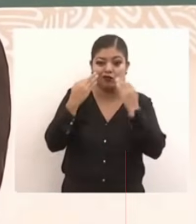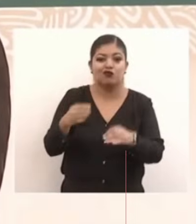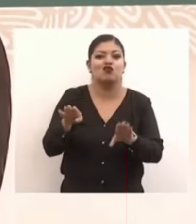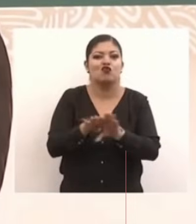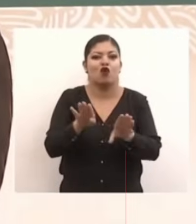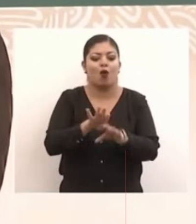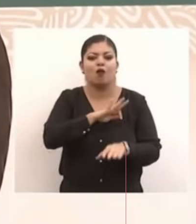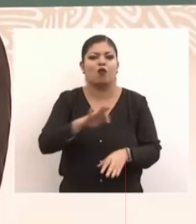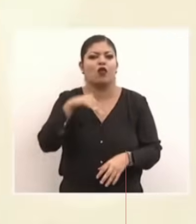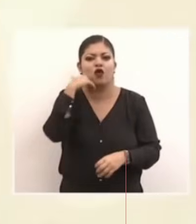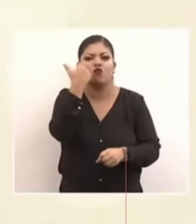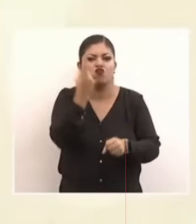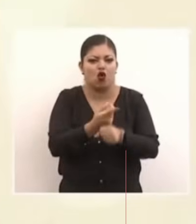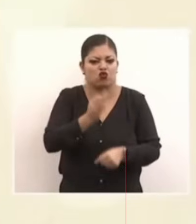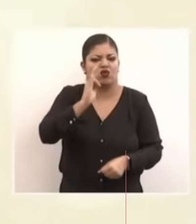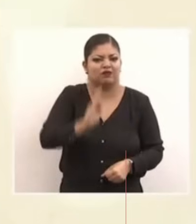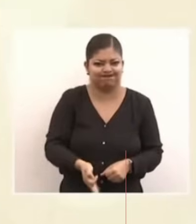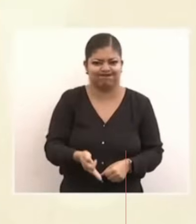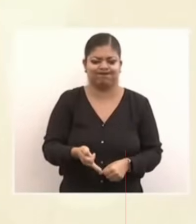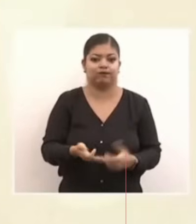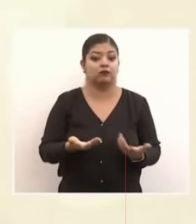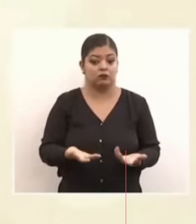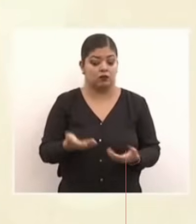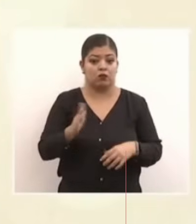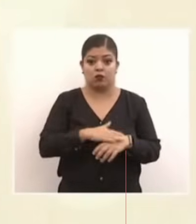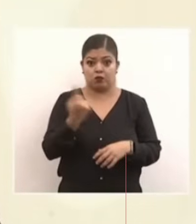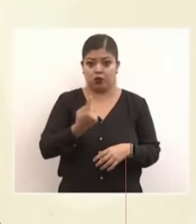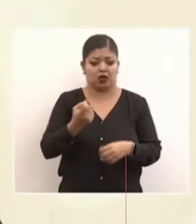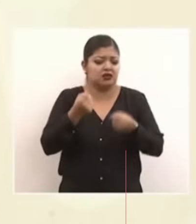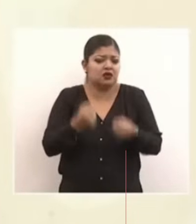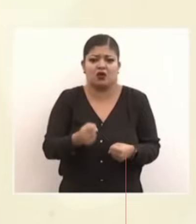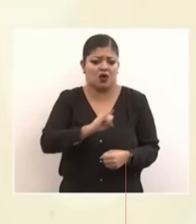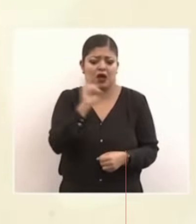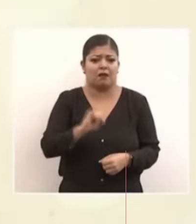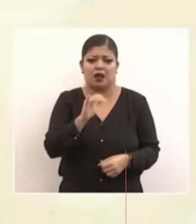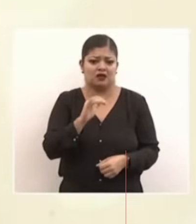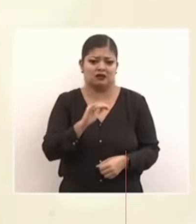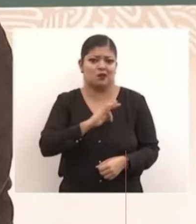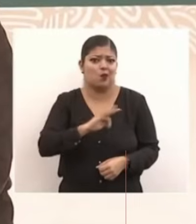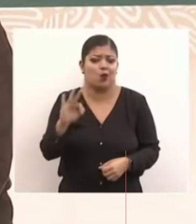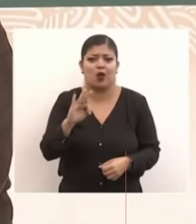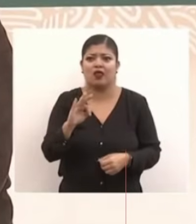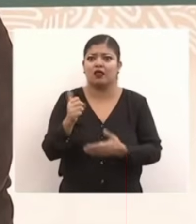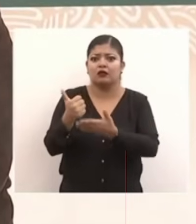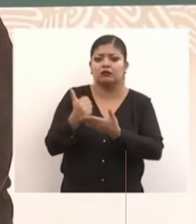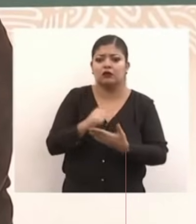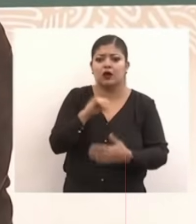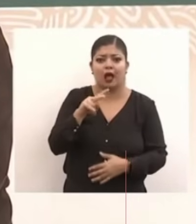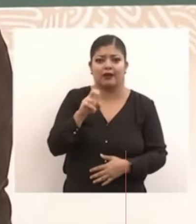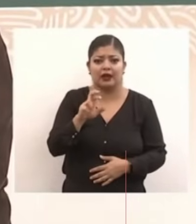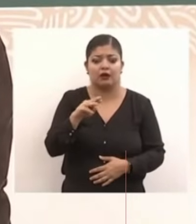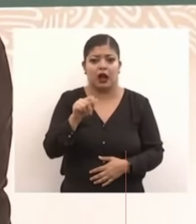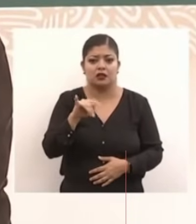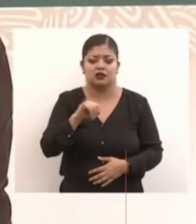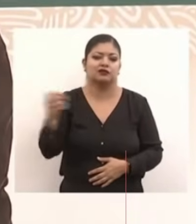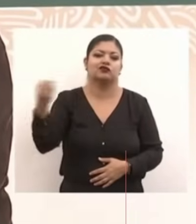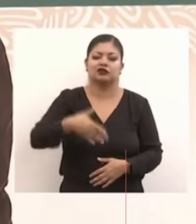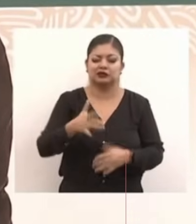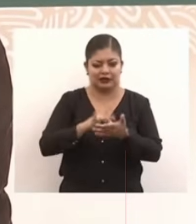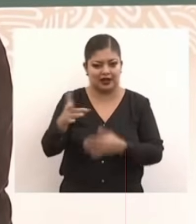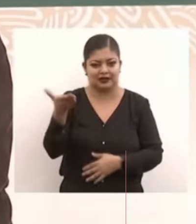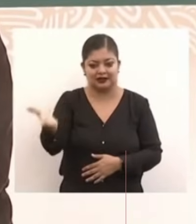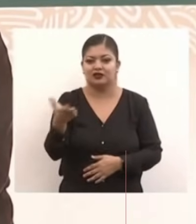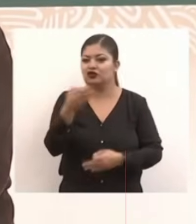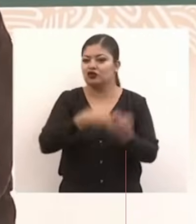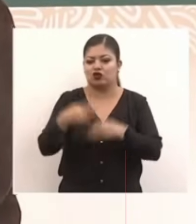sumar voluntades para resolver retos enormes. Nunca lo hubiéramos podido lograr sin el apoyo de Germán Martínez. Fue un aporte fundamental. Gracias, Germán, a ti y a